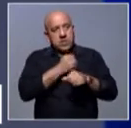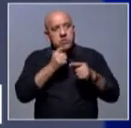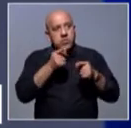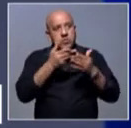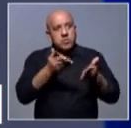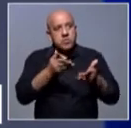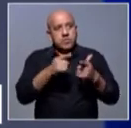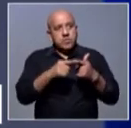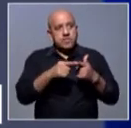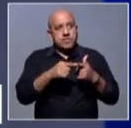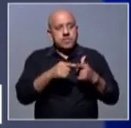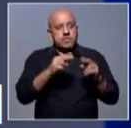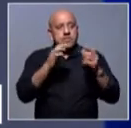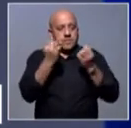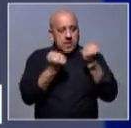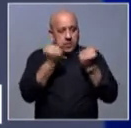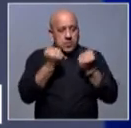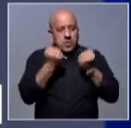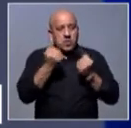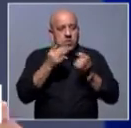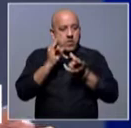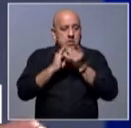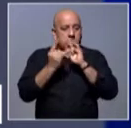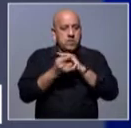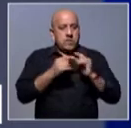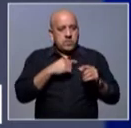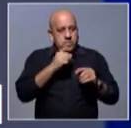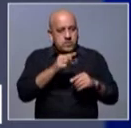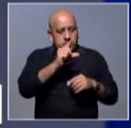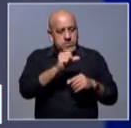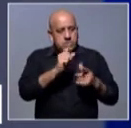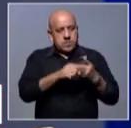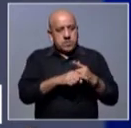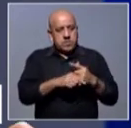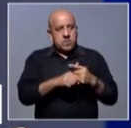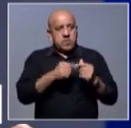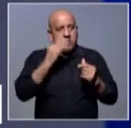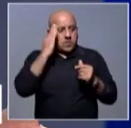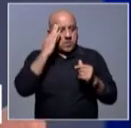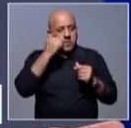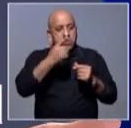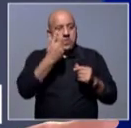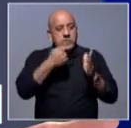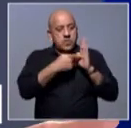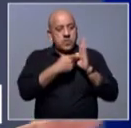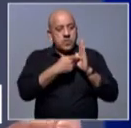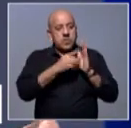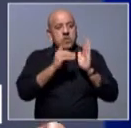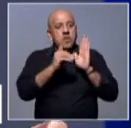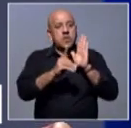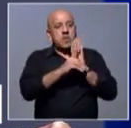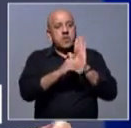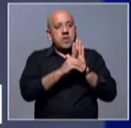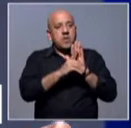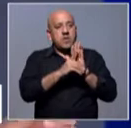formación los los temas económicos en el parlamento hace bien poco éste cuando se supo que uno de los puntos que está incluido en el documento